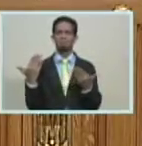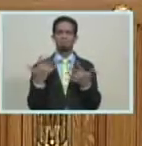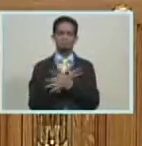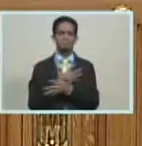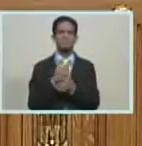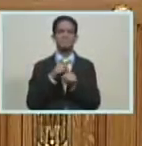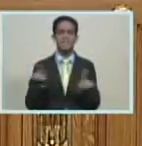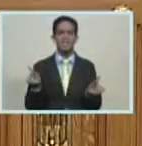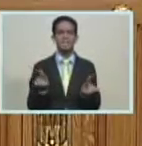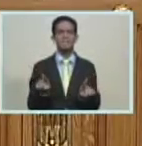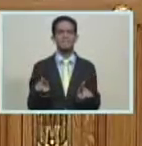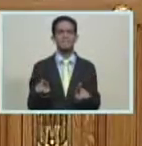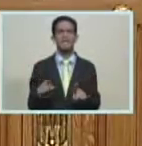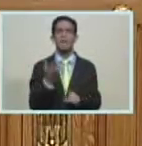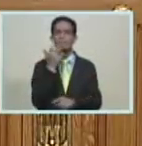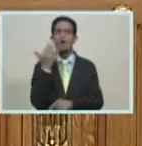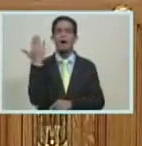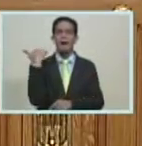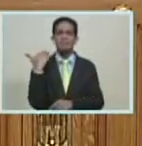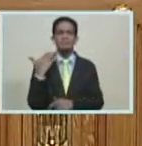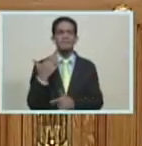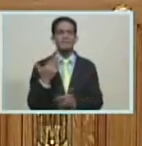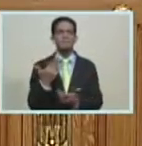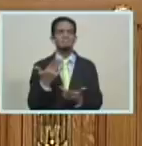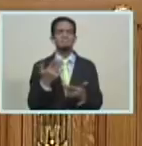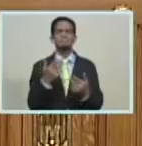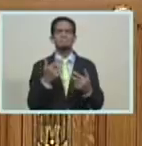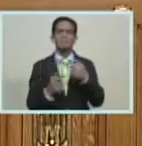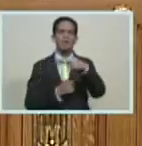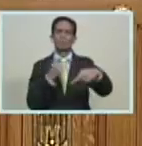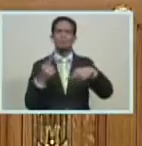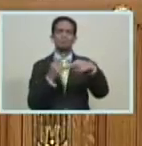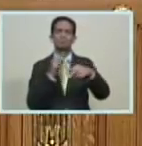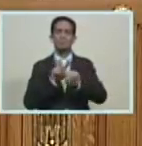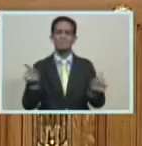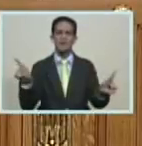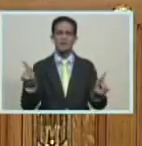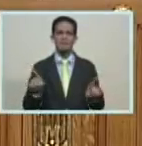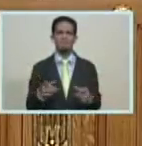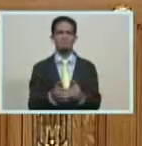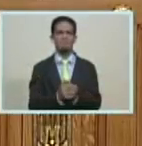izquierda revolucionaria con muchos mártires por dentro.